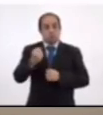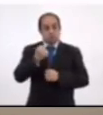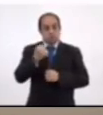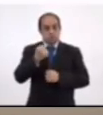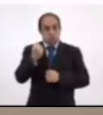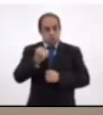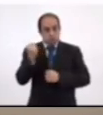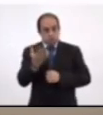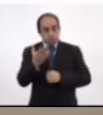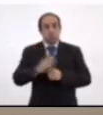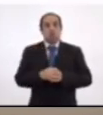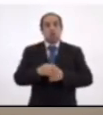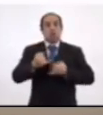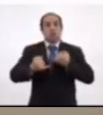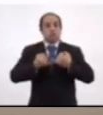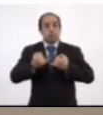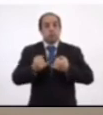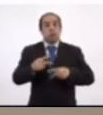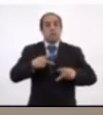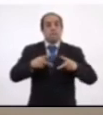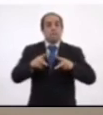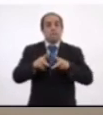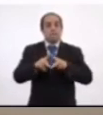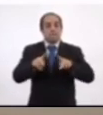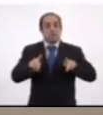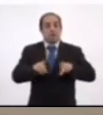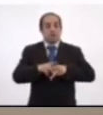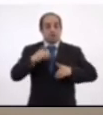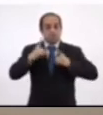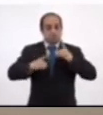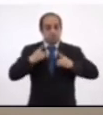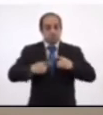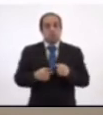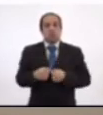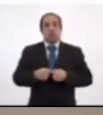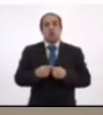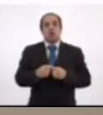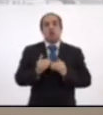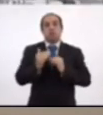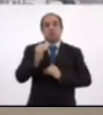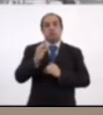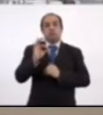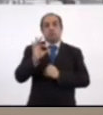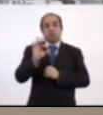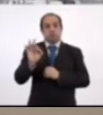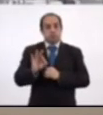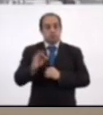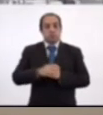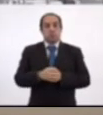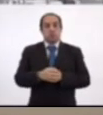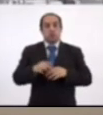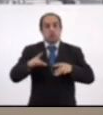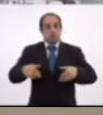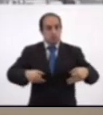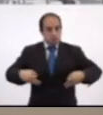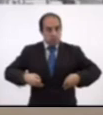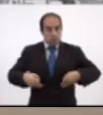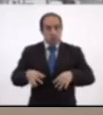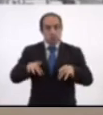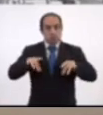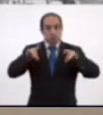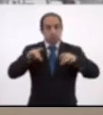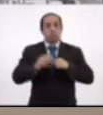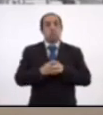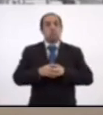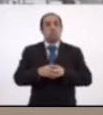parques de diversiones. Aumentan al 40% teatros y circos. Siguiente. En restaurantes